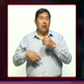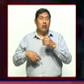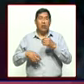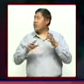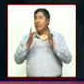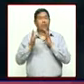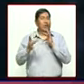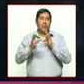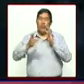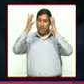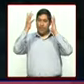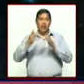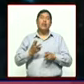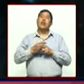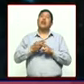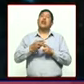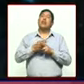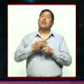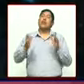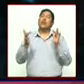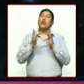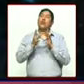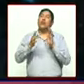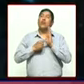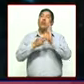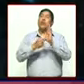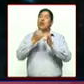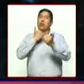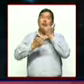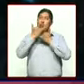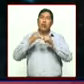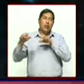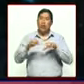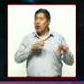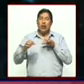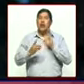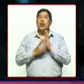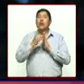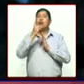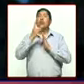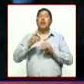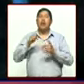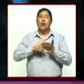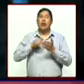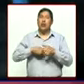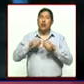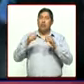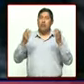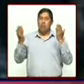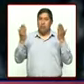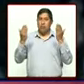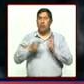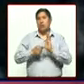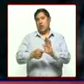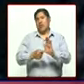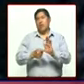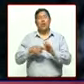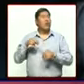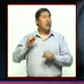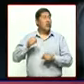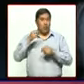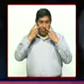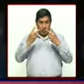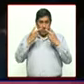Bueno, tenemos inconvenientes. Enseguida retomamos la señal para mostrarles qué es lo que se desarrolla, Miriam, en esta pantalla compartida. Sí, sí. Estamos